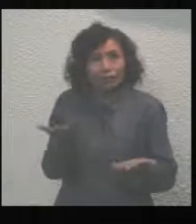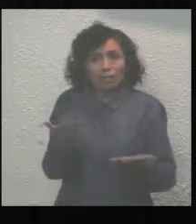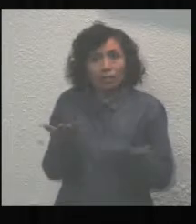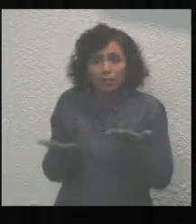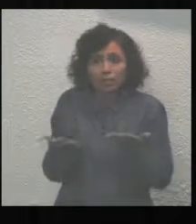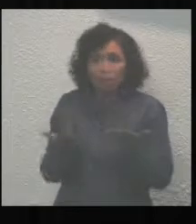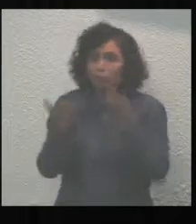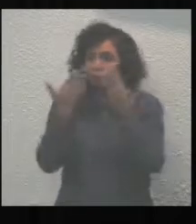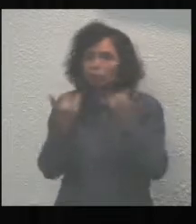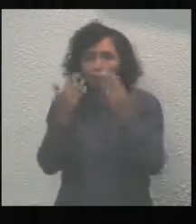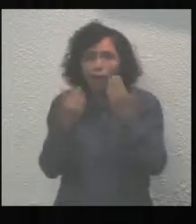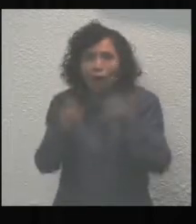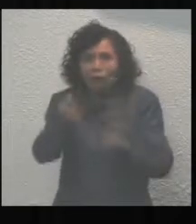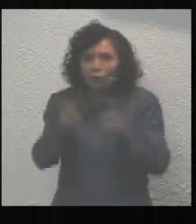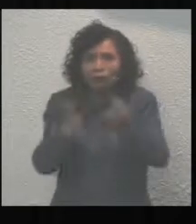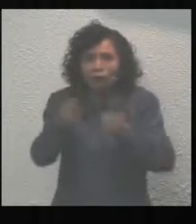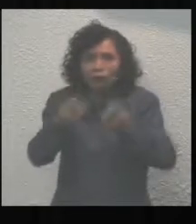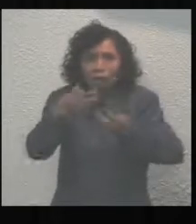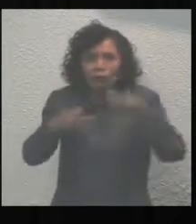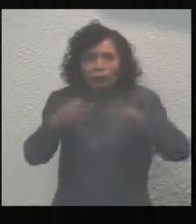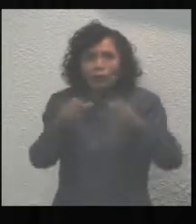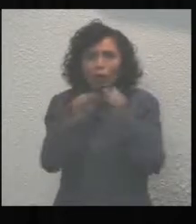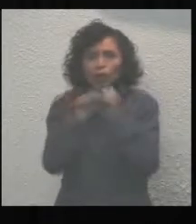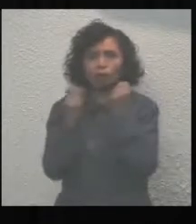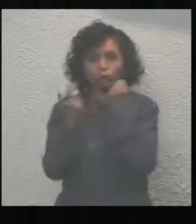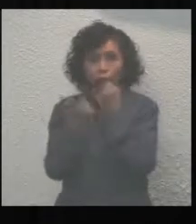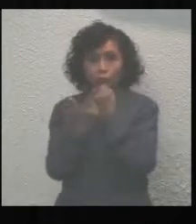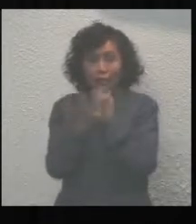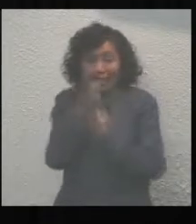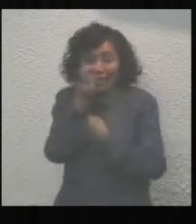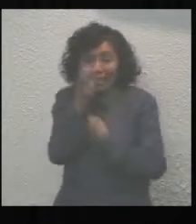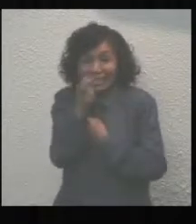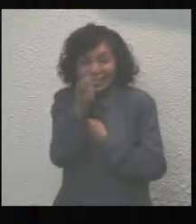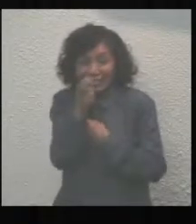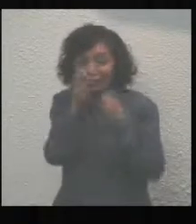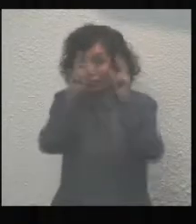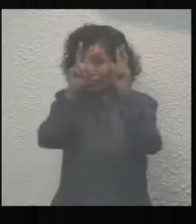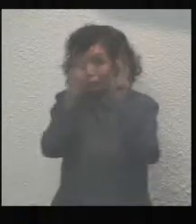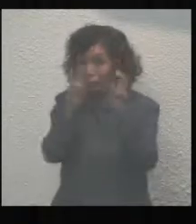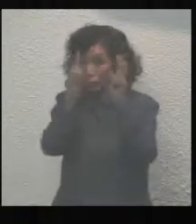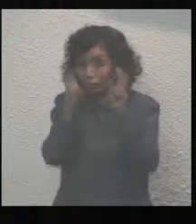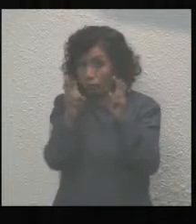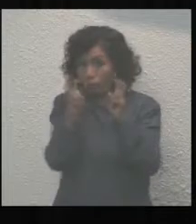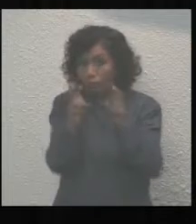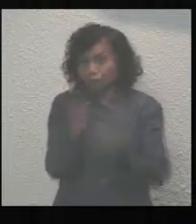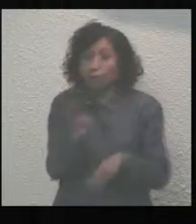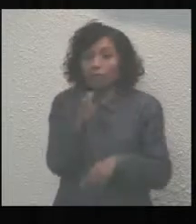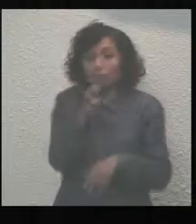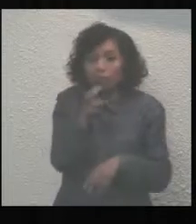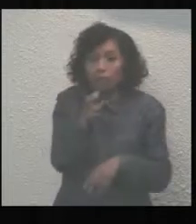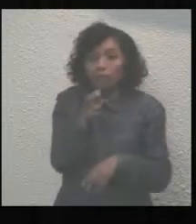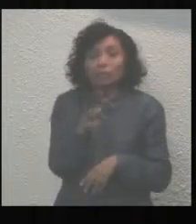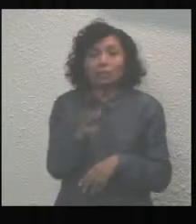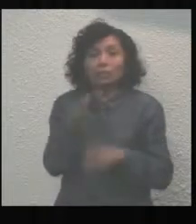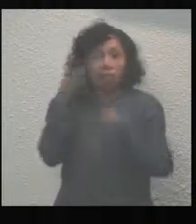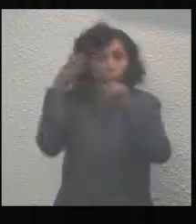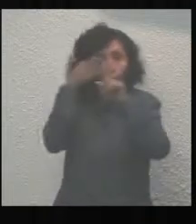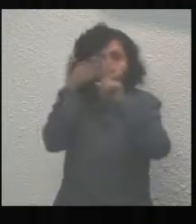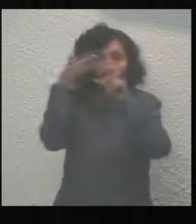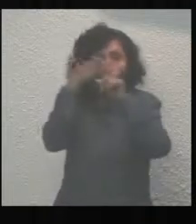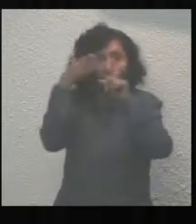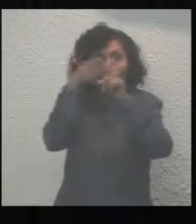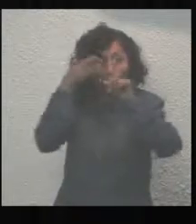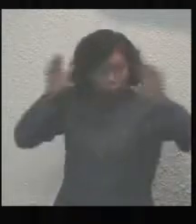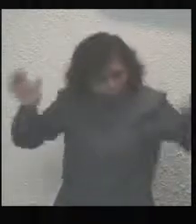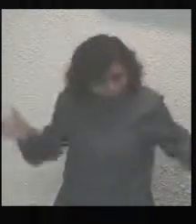la estabilidad y la paz Social es uno de los pendientes que como legislatura debemos proponernos contribuir para